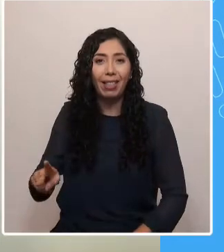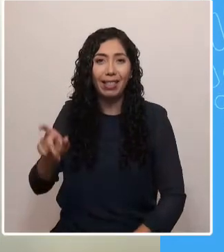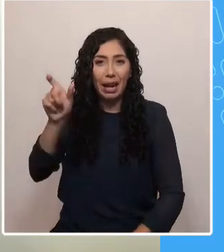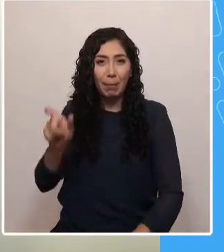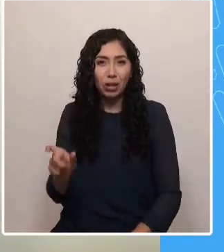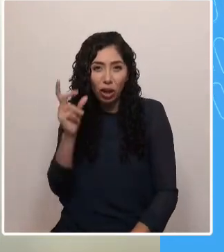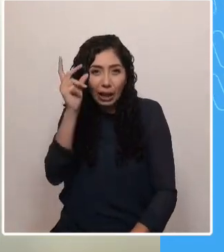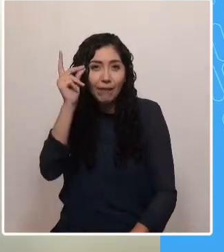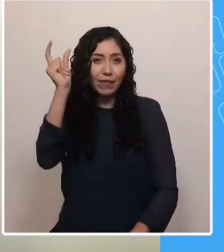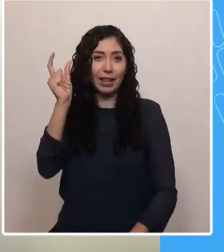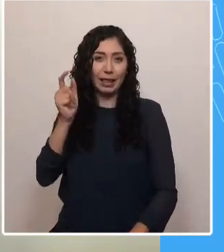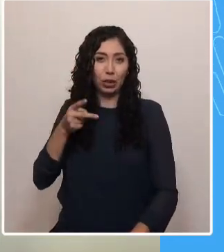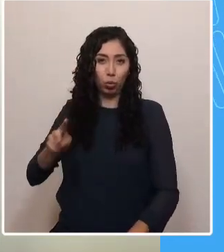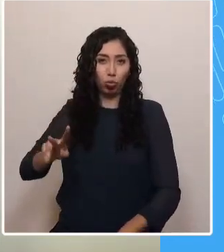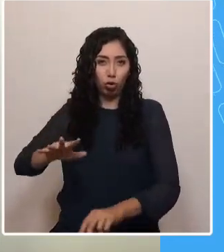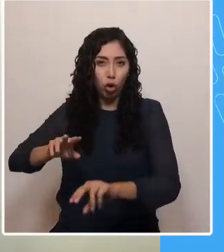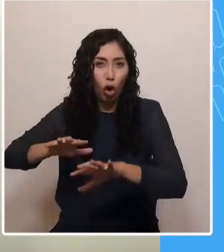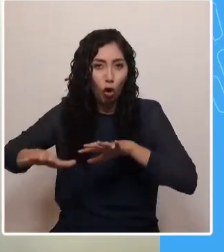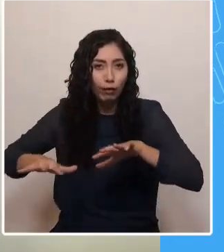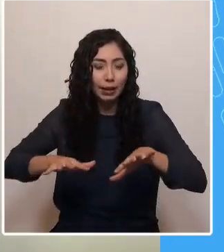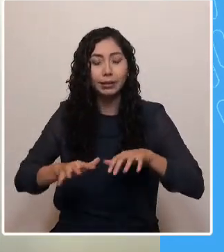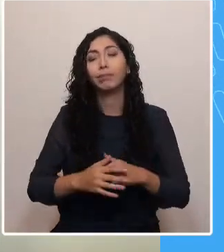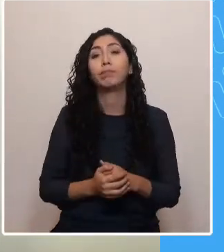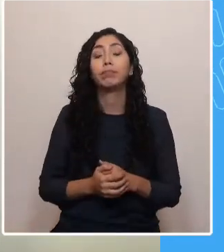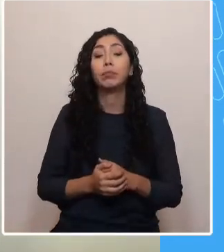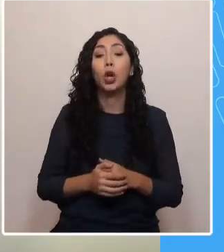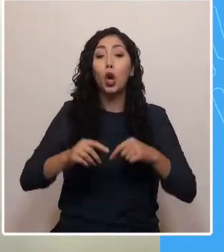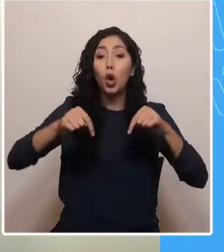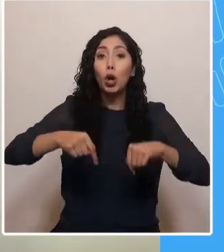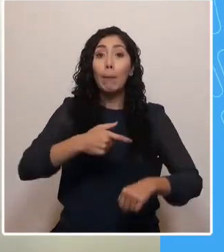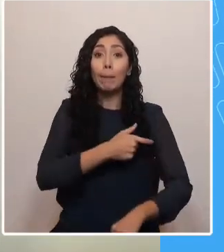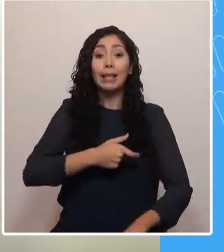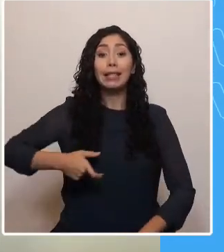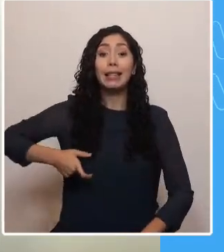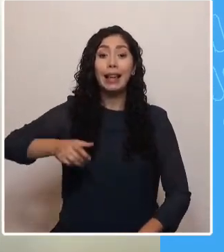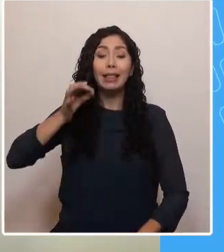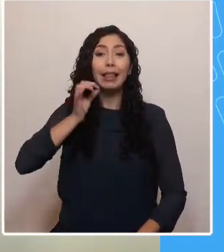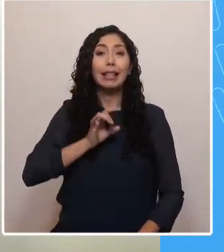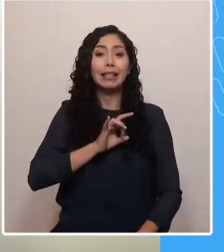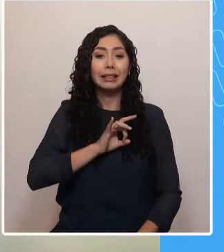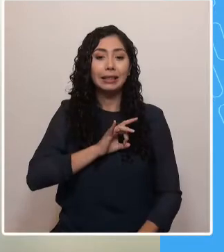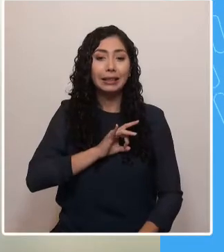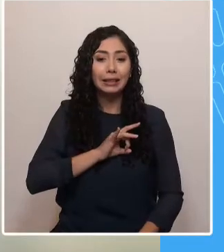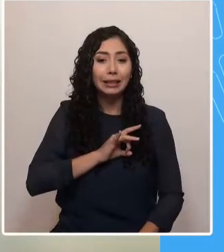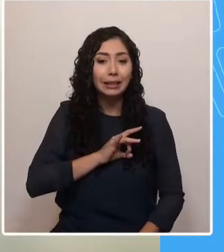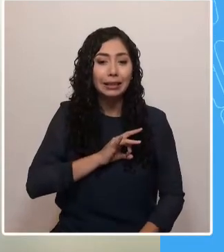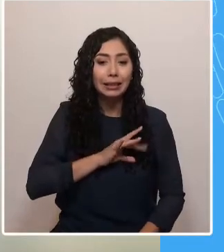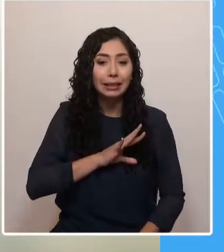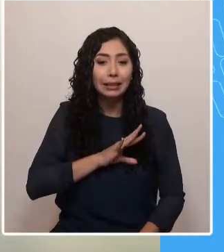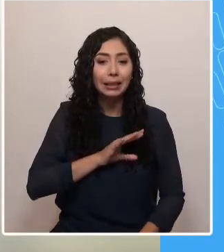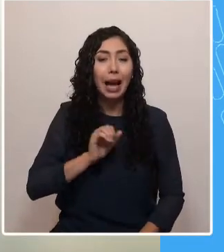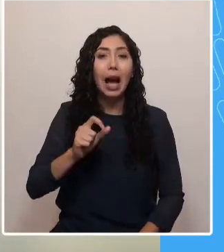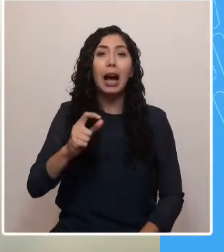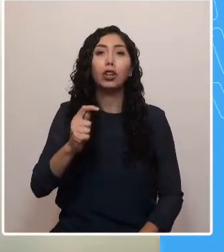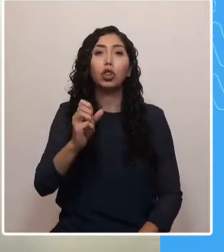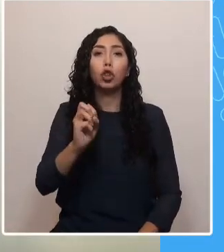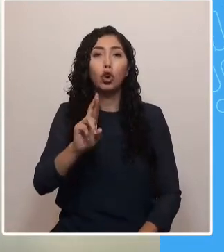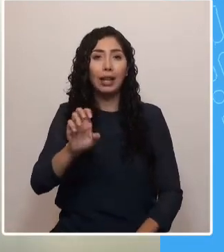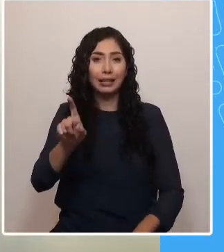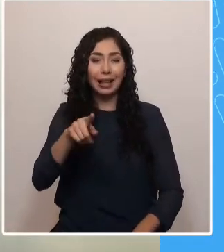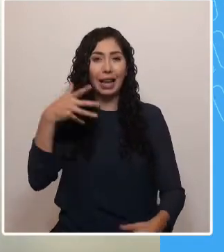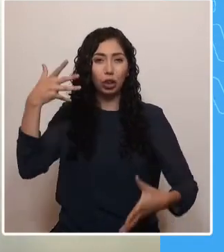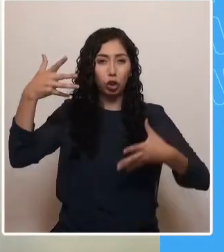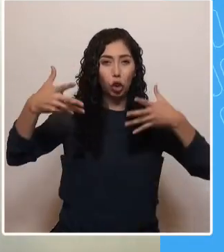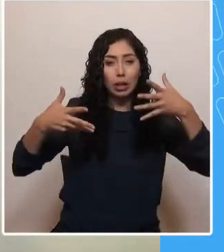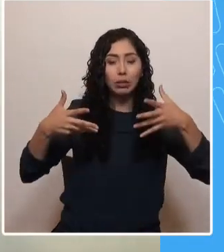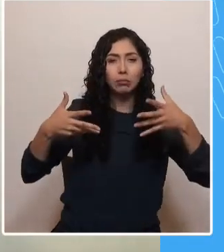obras. Tal como dijo hace algunos días la presidenta de Chile de Actores en un programa de televisión abierta, pareciera que esta convención tiene un cierto